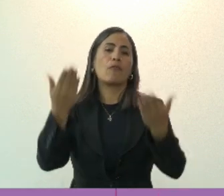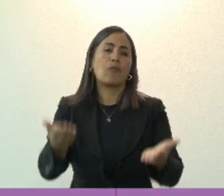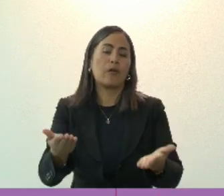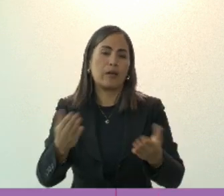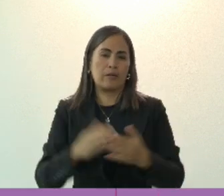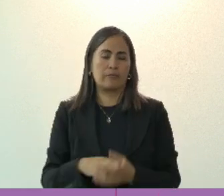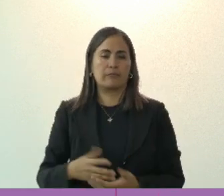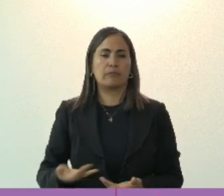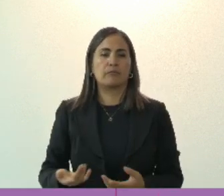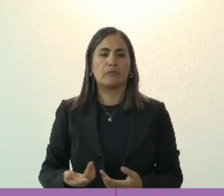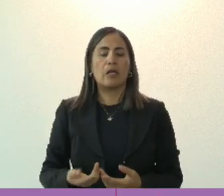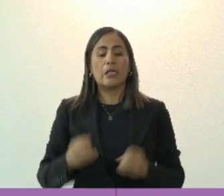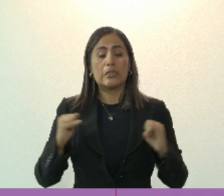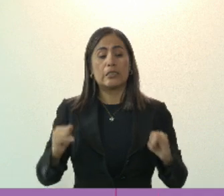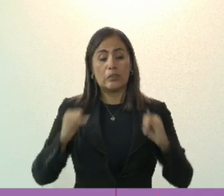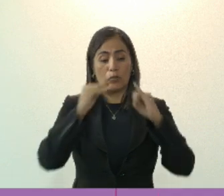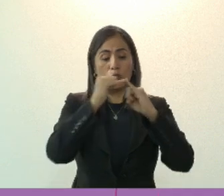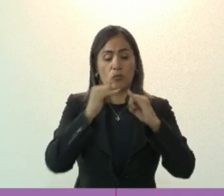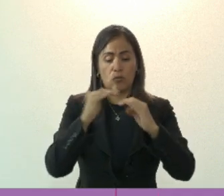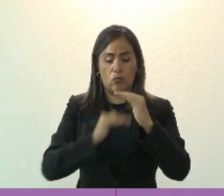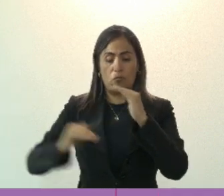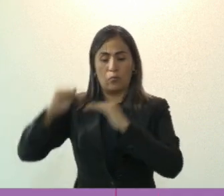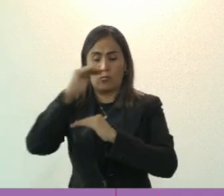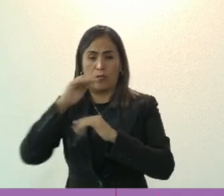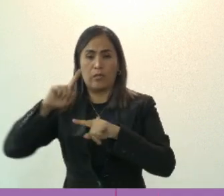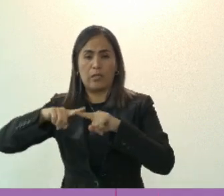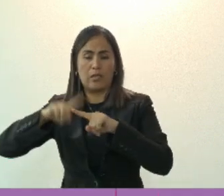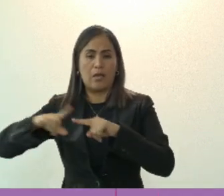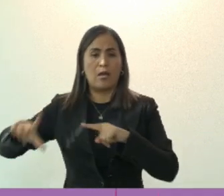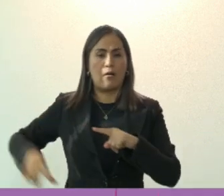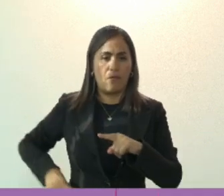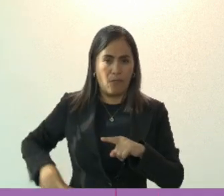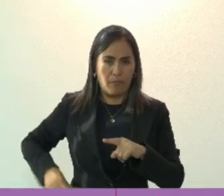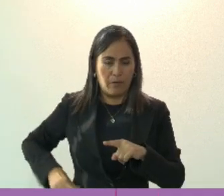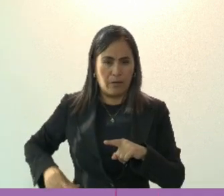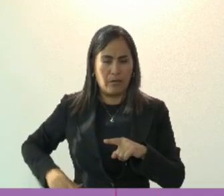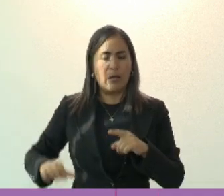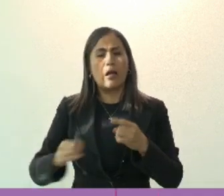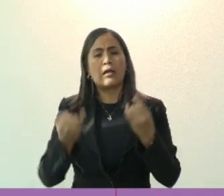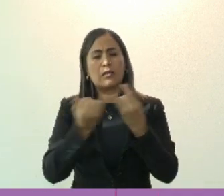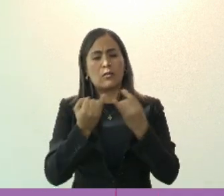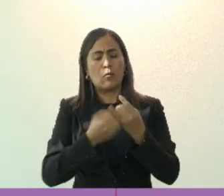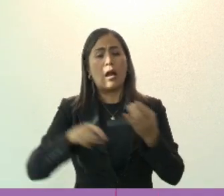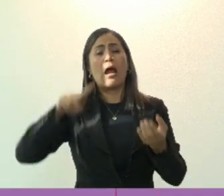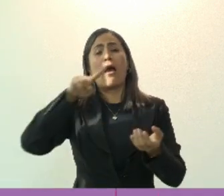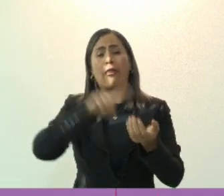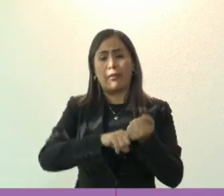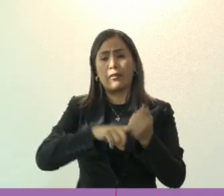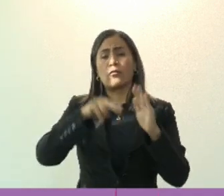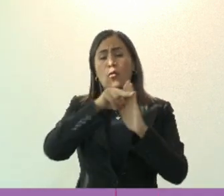el que gobierna a la institución, pero también con todas aquellas normas internas que